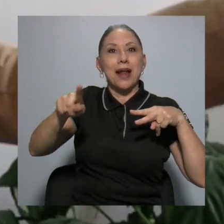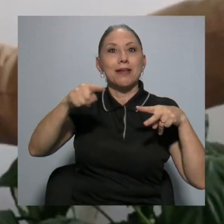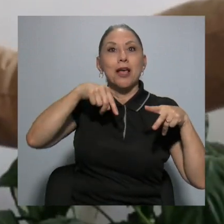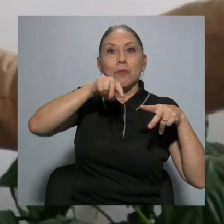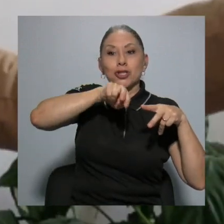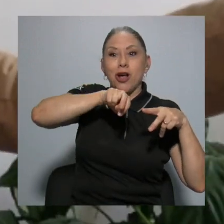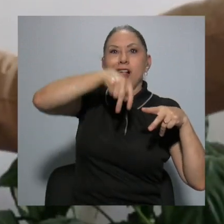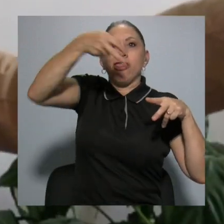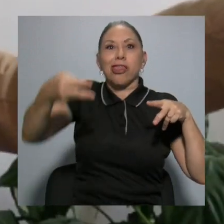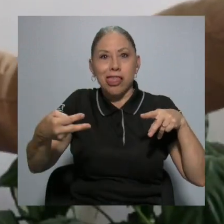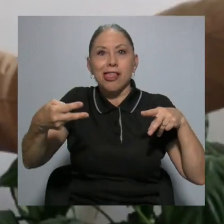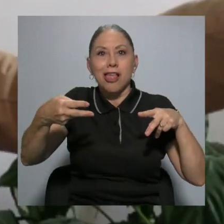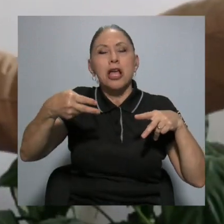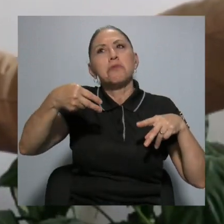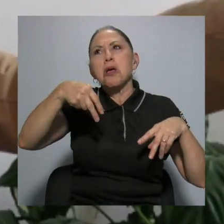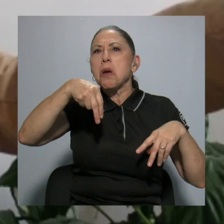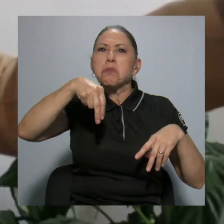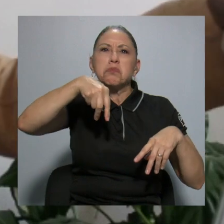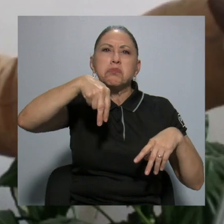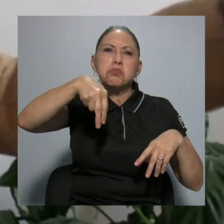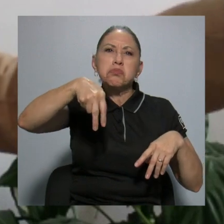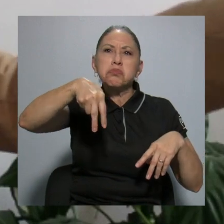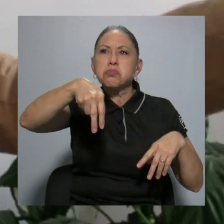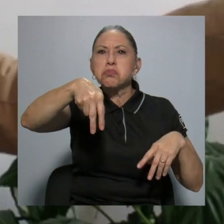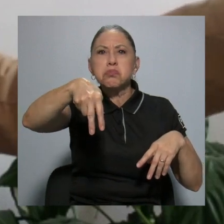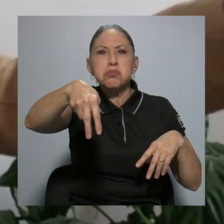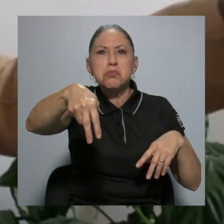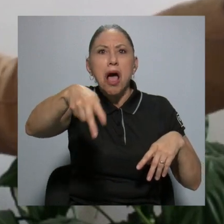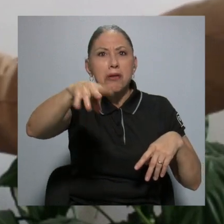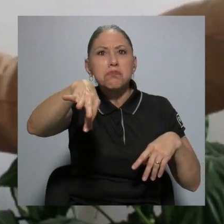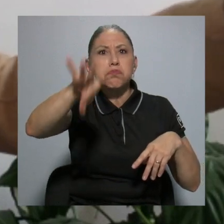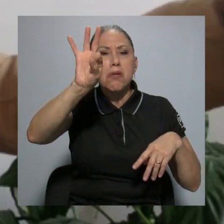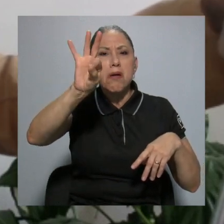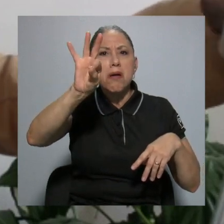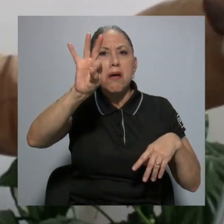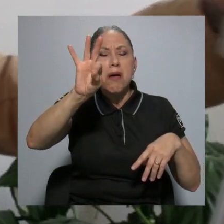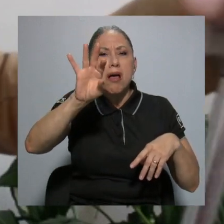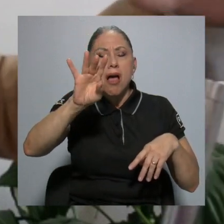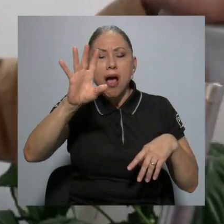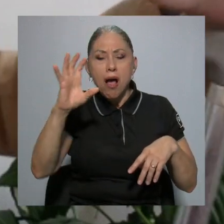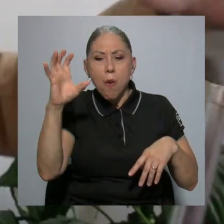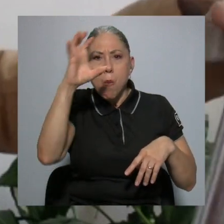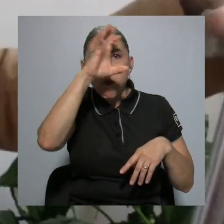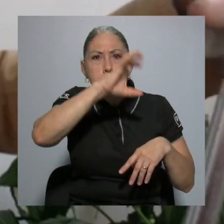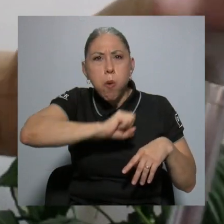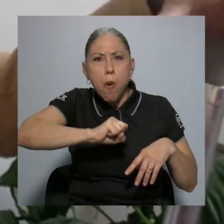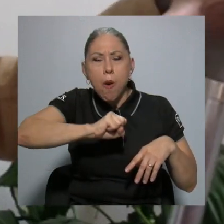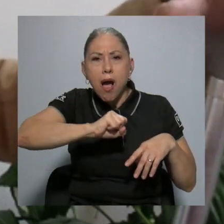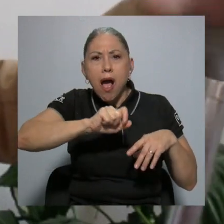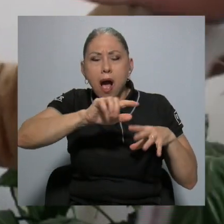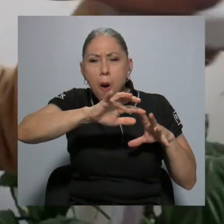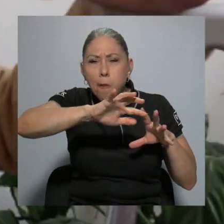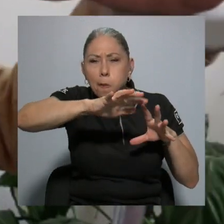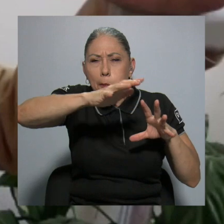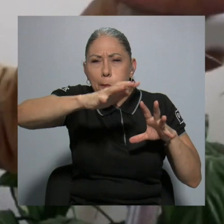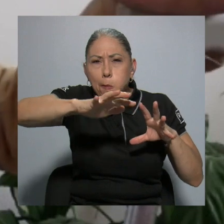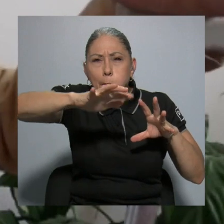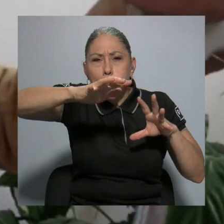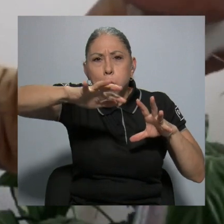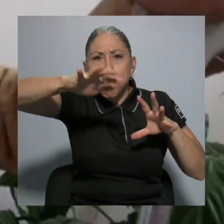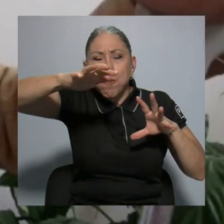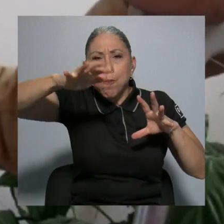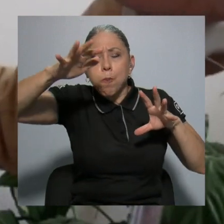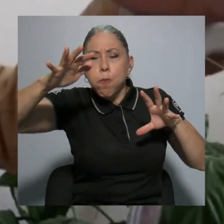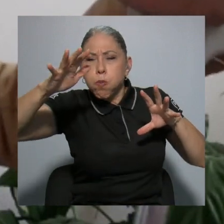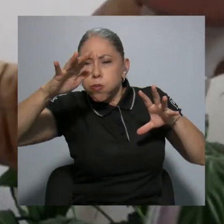Y así lo encontré. Basta que ella caminaba unos 6 7 metros y ya comencé a notar que al fondo de ese promontorio